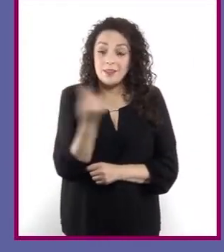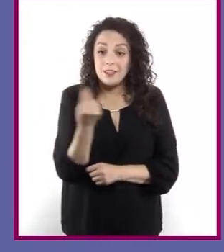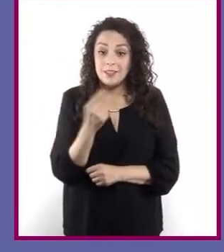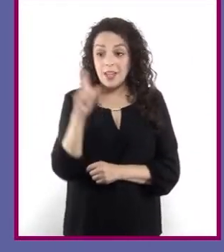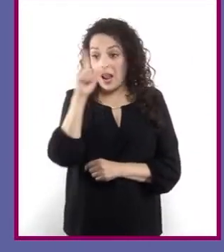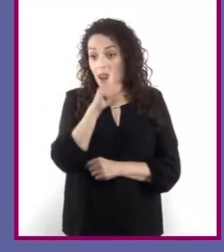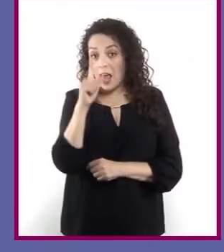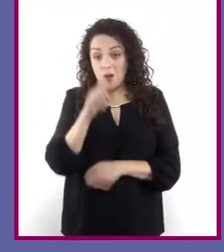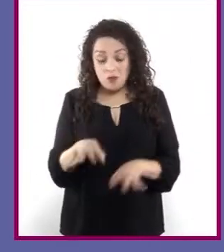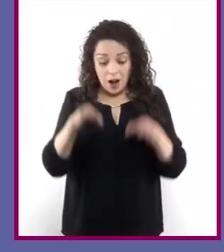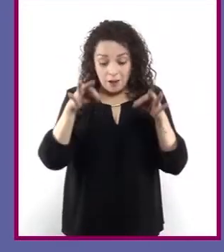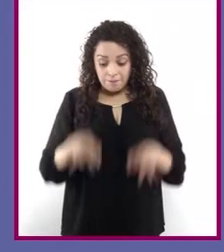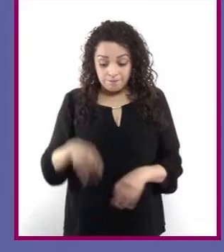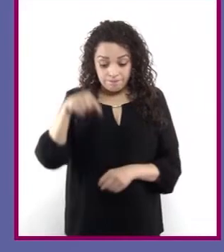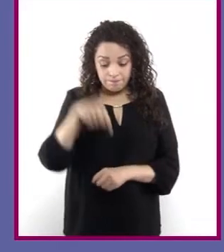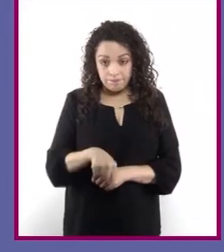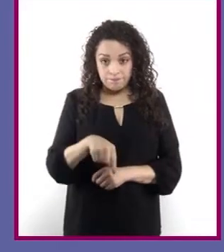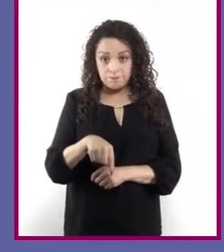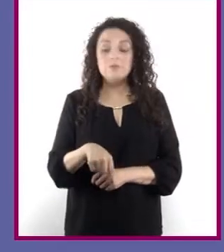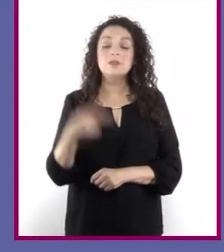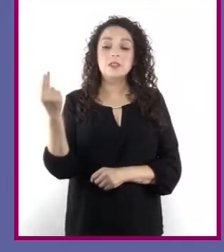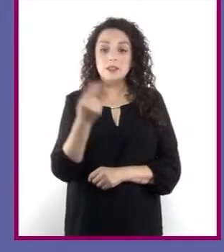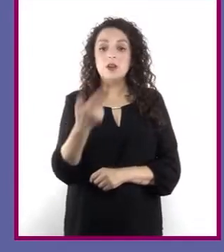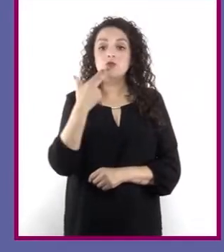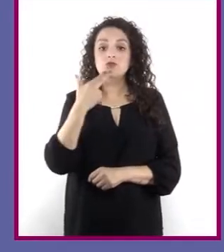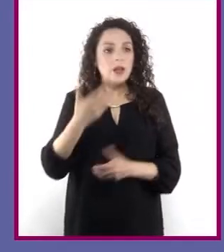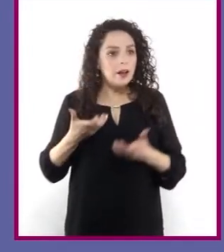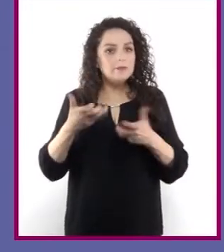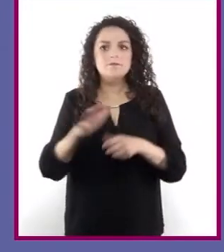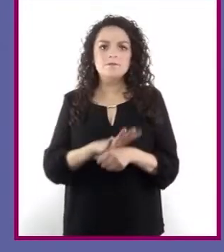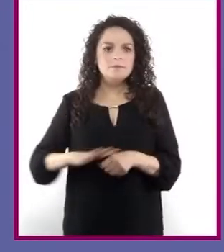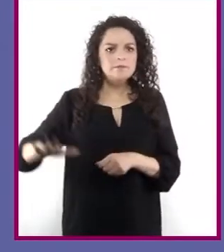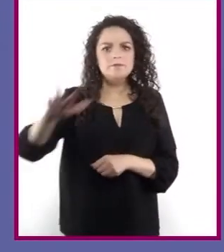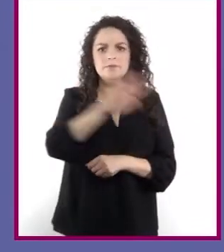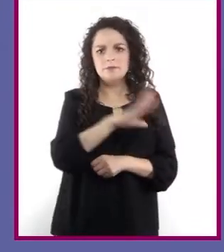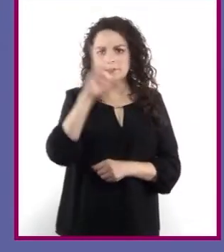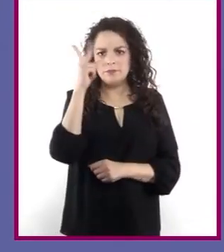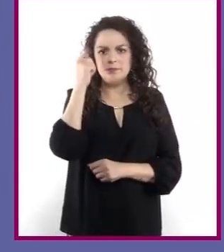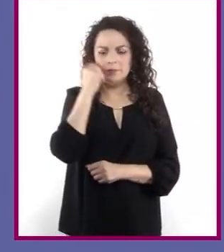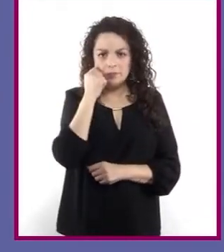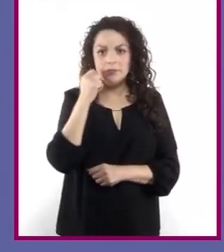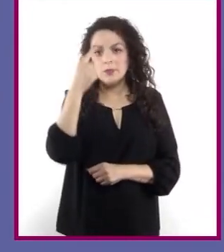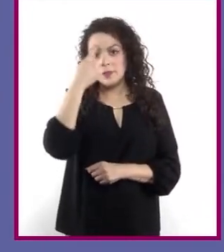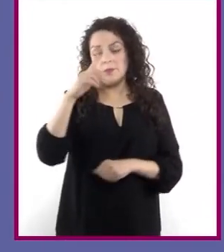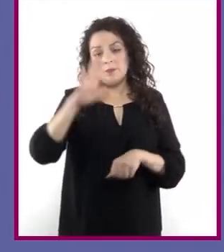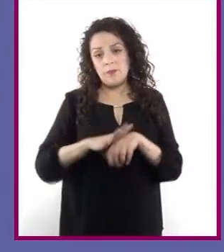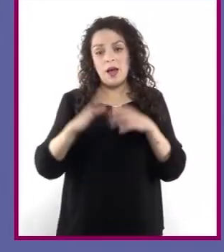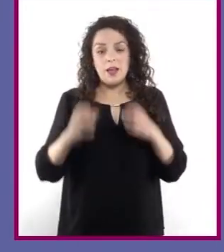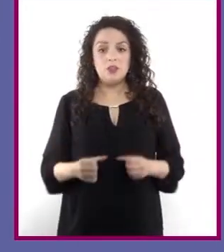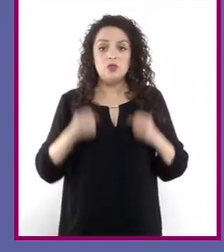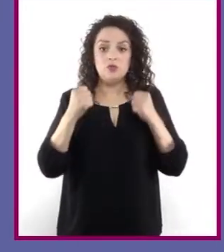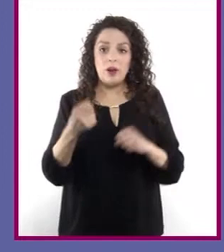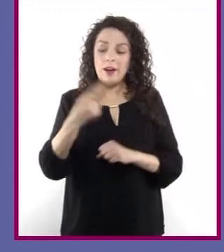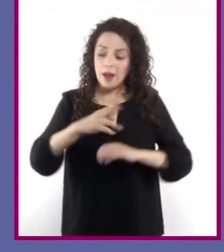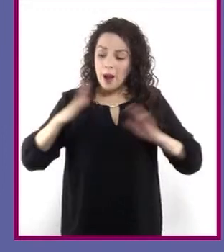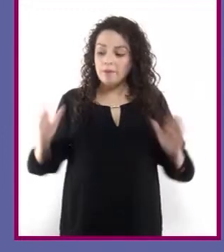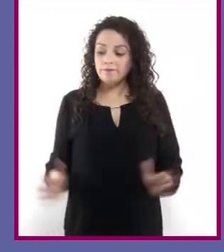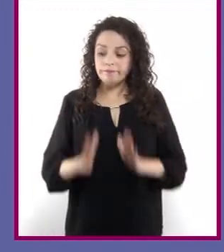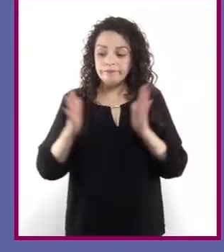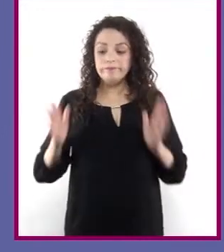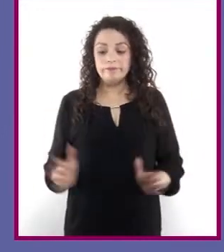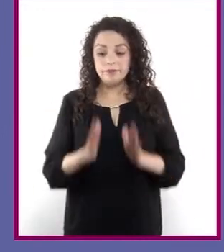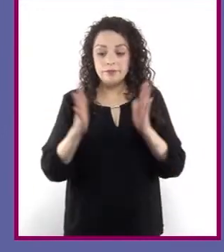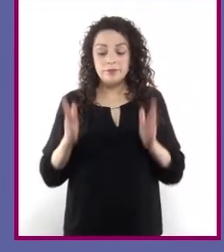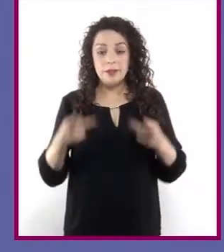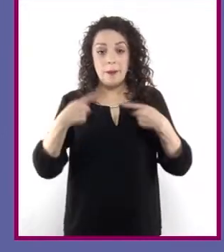lenguas originarias se utilicen en los espacios públicos y privados, permitiendo que se fortalezcan, promuevan y revitalicen.